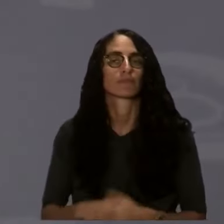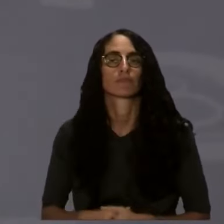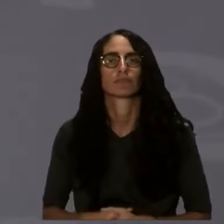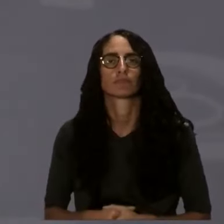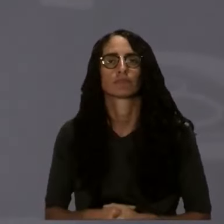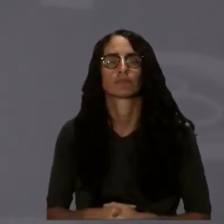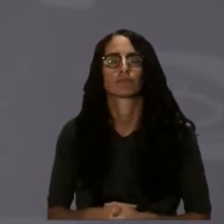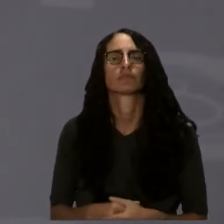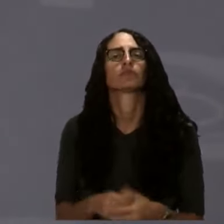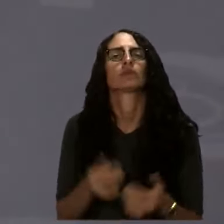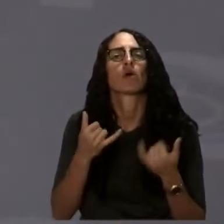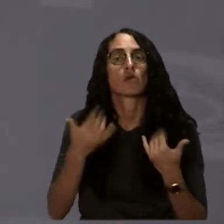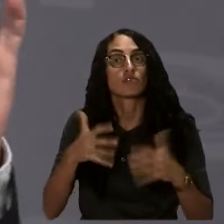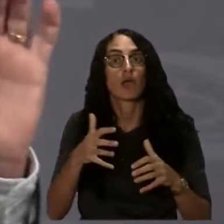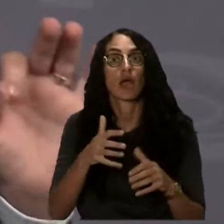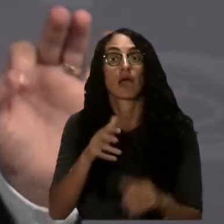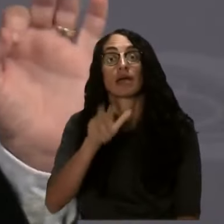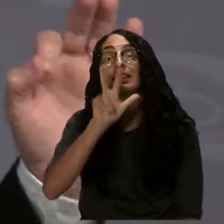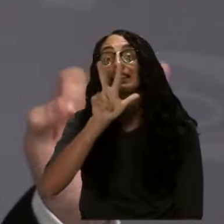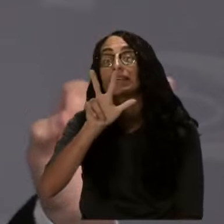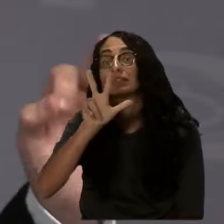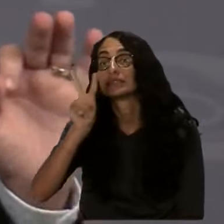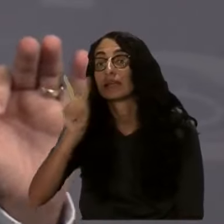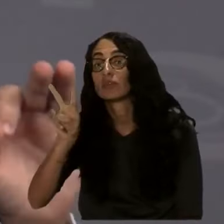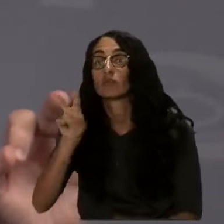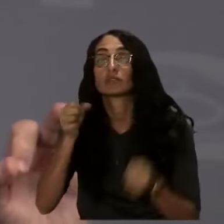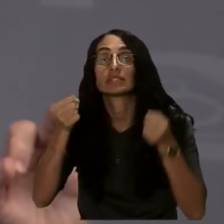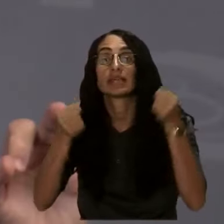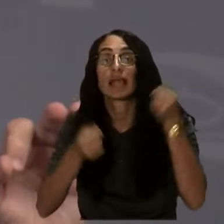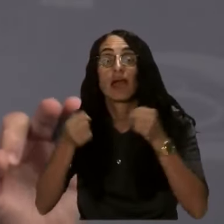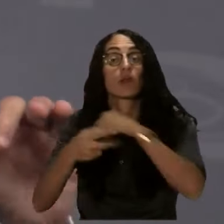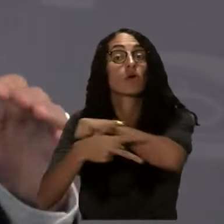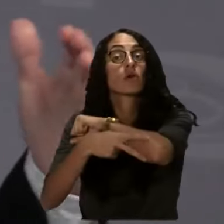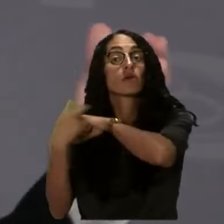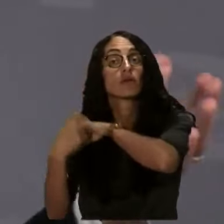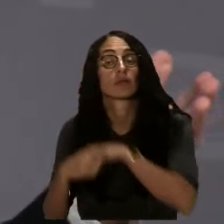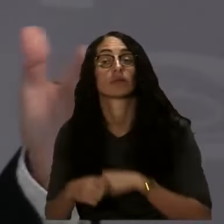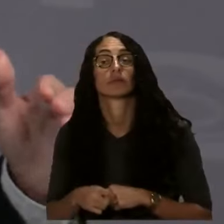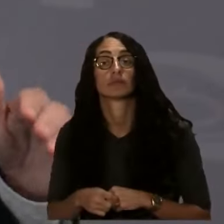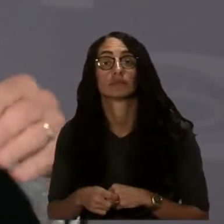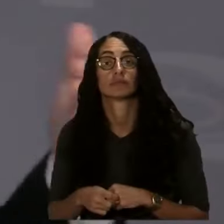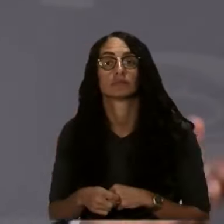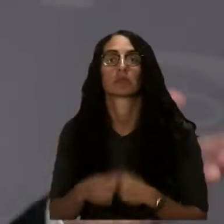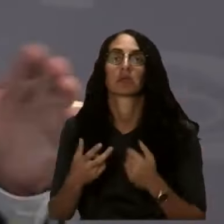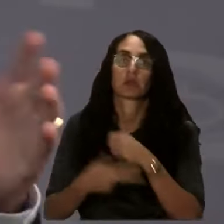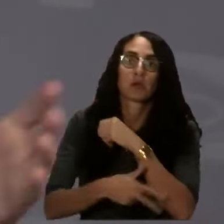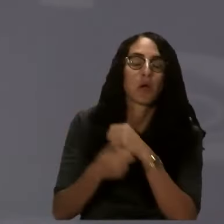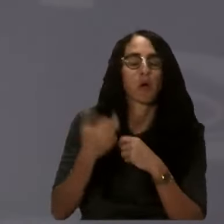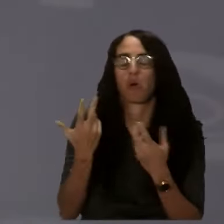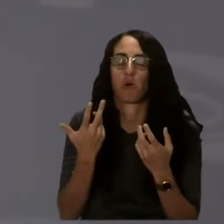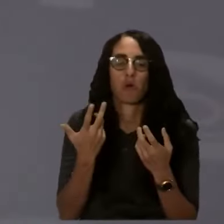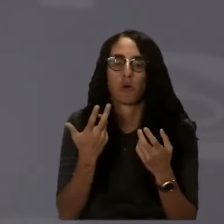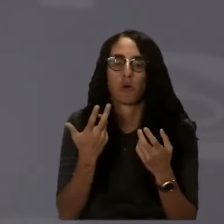día de hoy ya se han recuperado 32 carros robados o ya sea robados o king o de distintas maneras